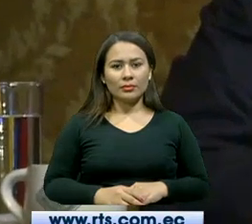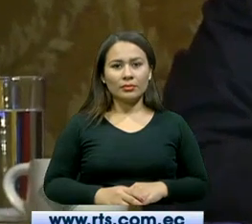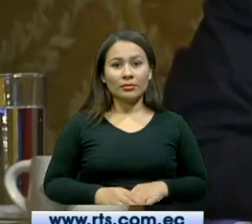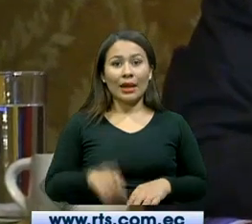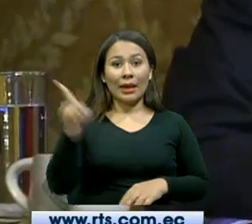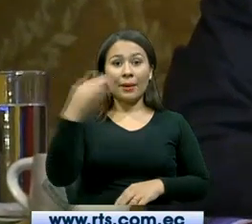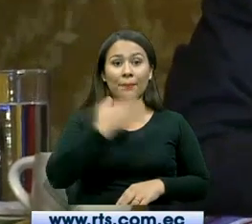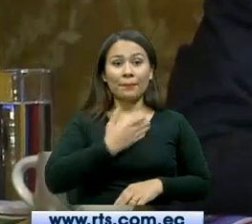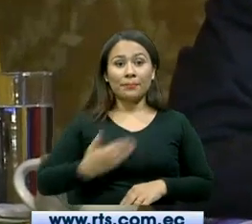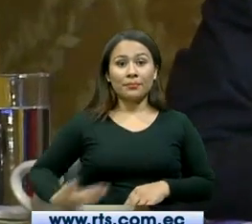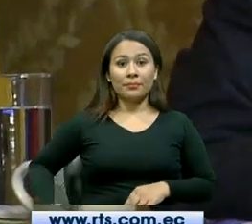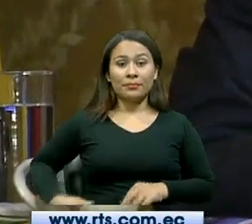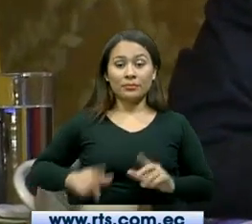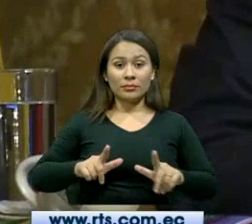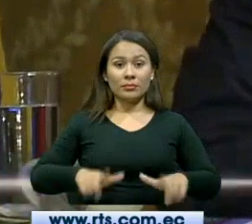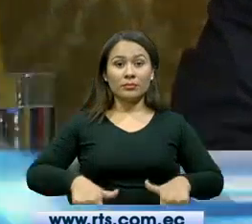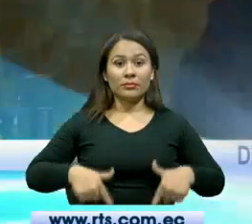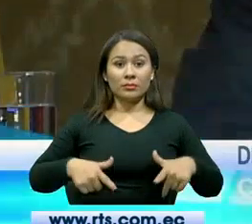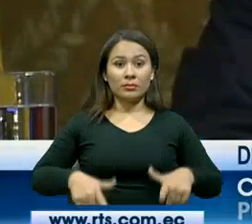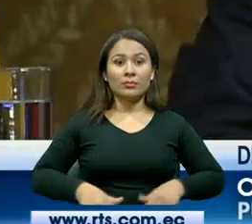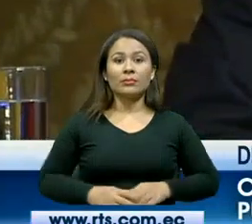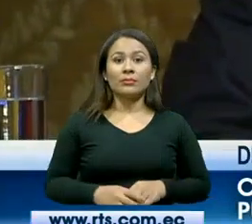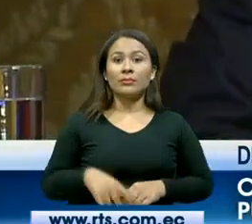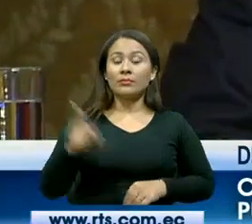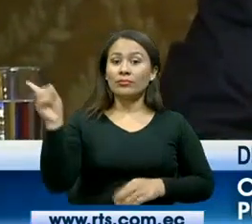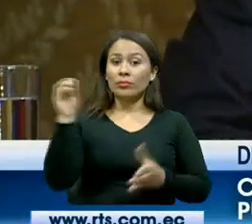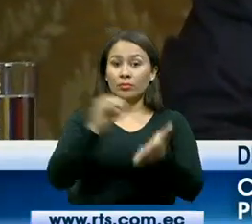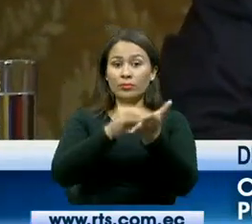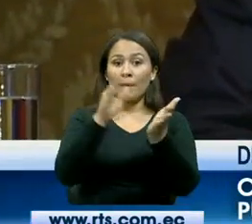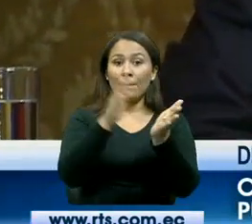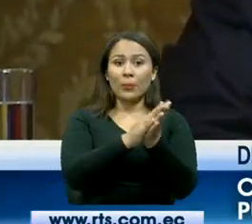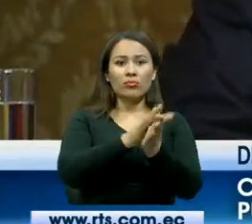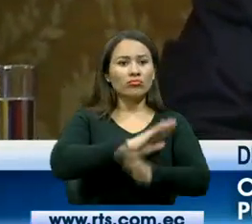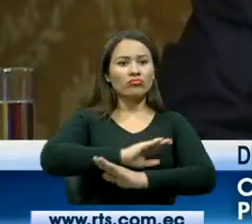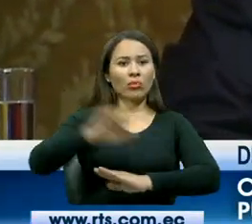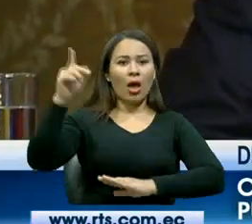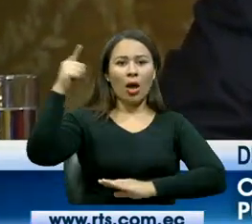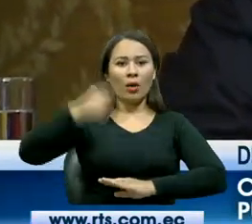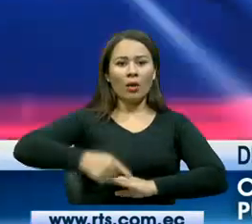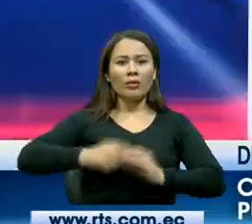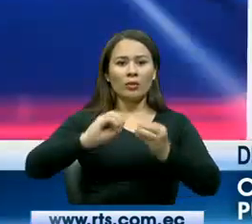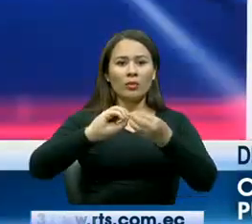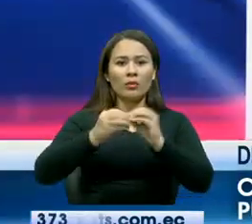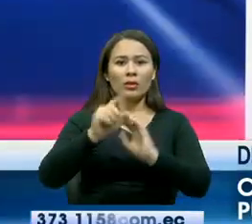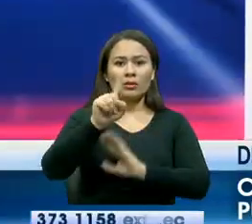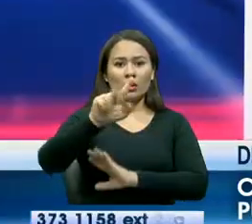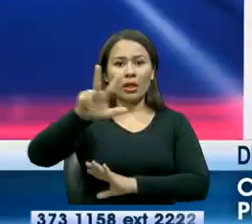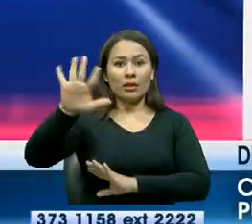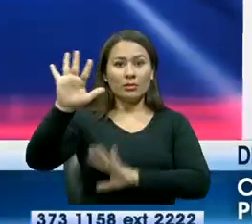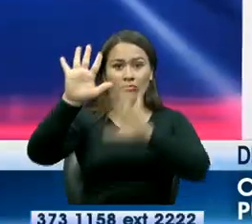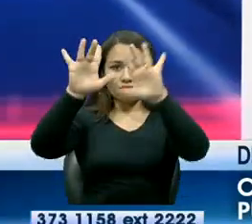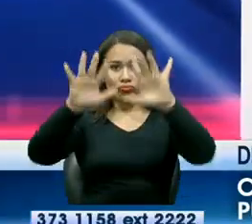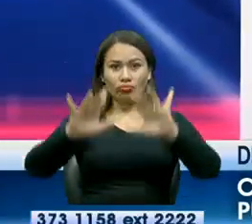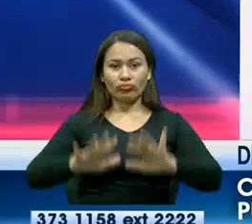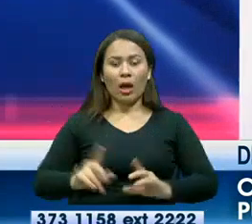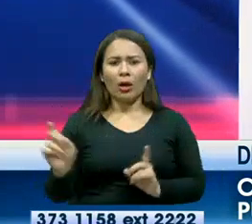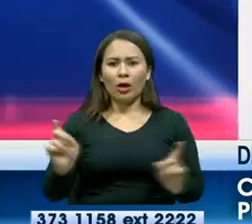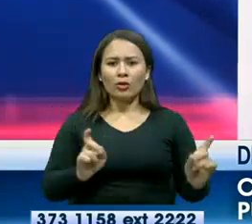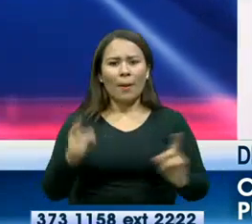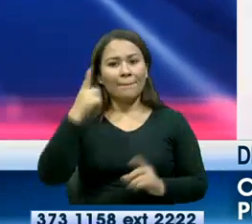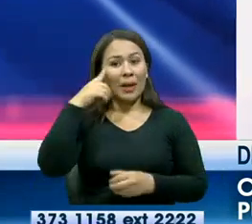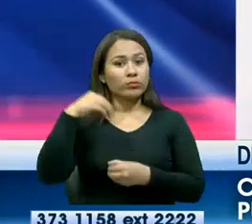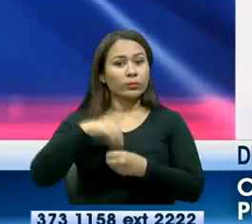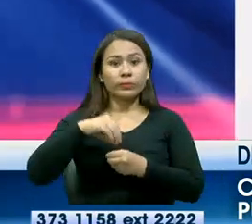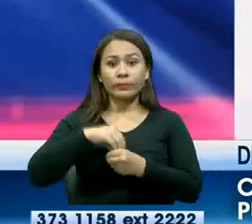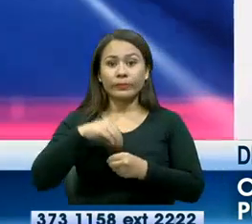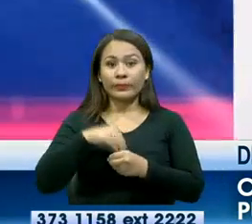El presidente Lenín Moreno, a través de decreto ejecutivo número 135, fijó las normas de optimización y